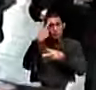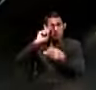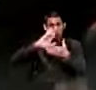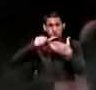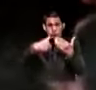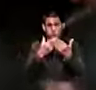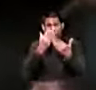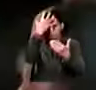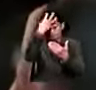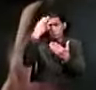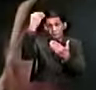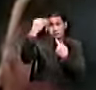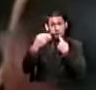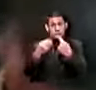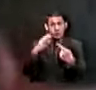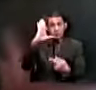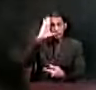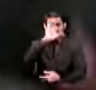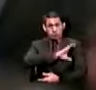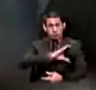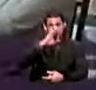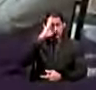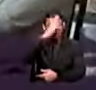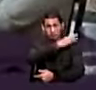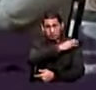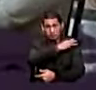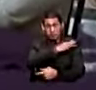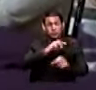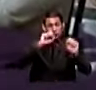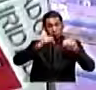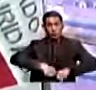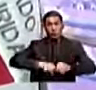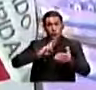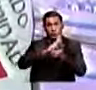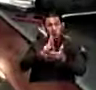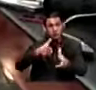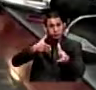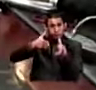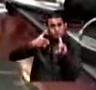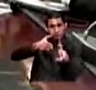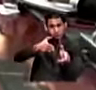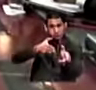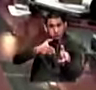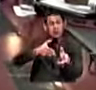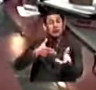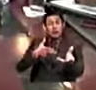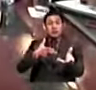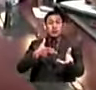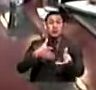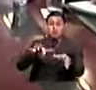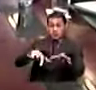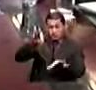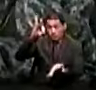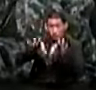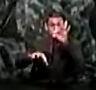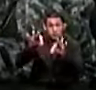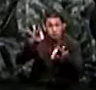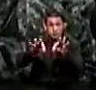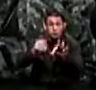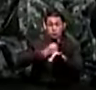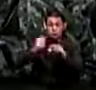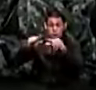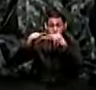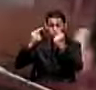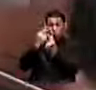también planteó que los policías y militares puedan usar las armas de fuego que se incautan en operativos